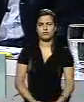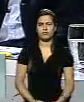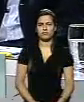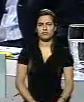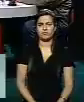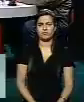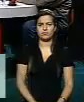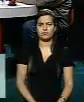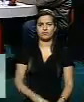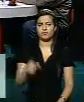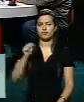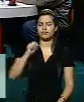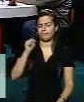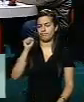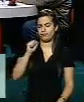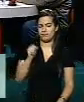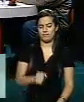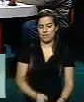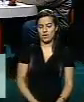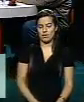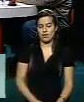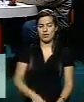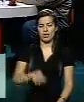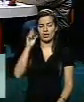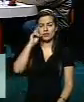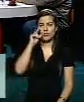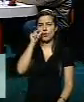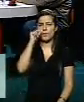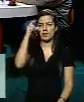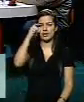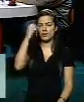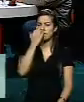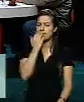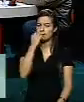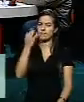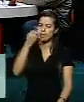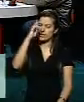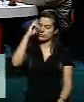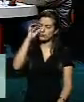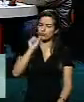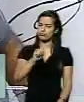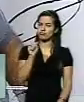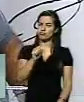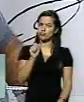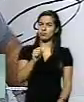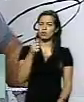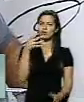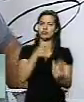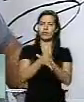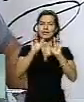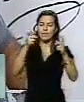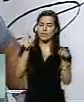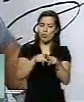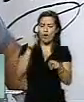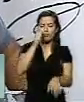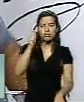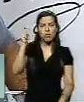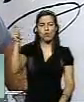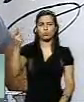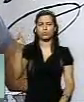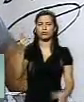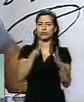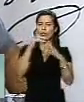Sí, ahí fundamentalmente lo que dice Arles es aceptado. En el hecho de los teóricos, ¿no? Los